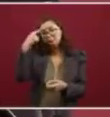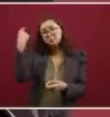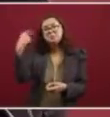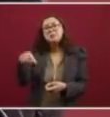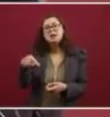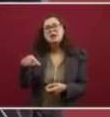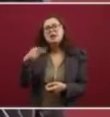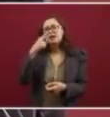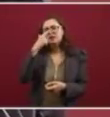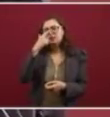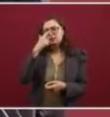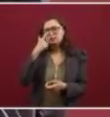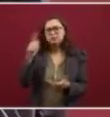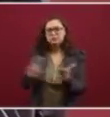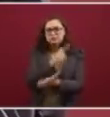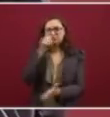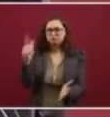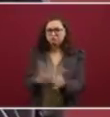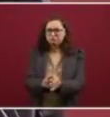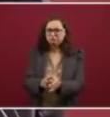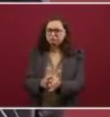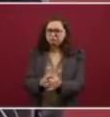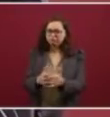no se viole la ley,